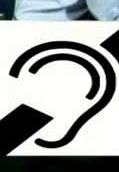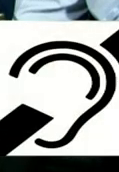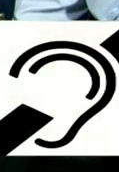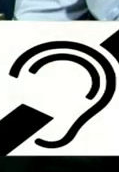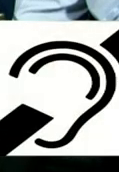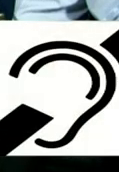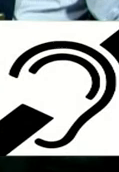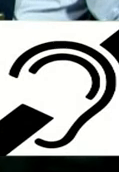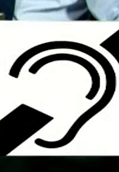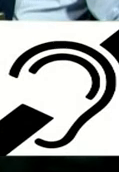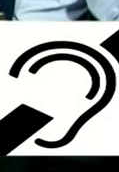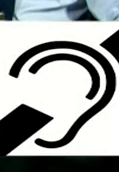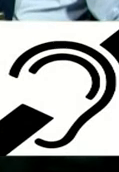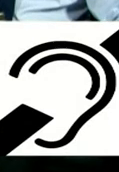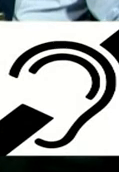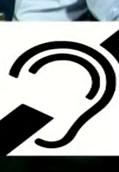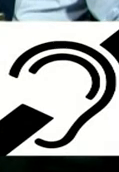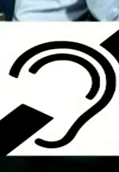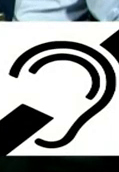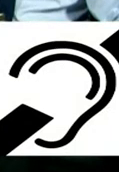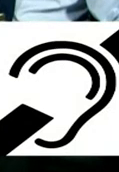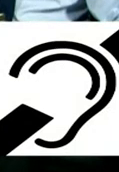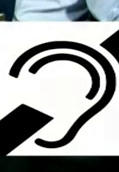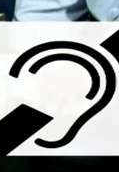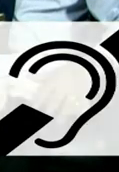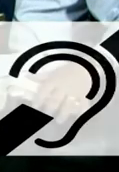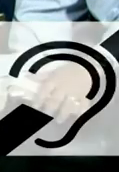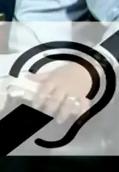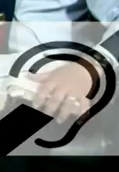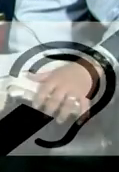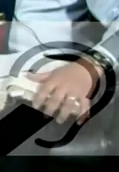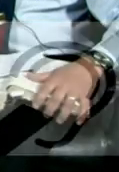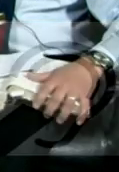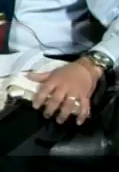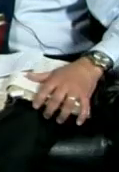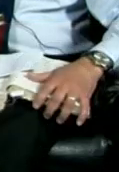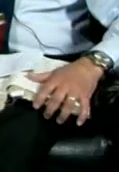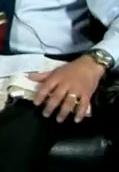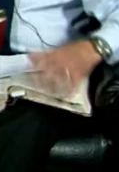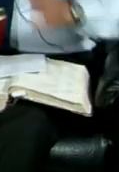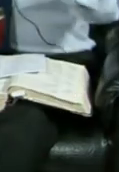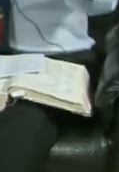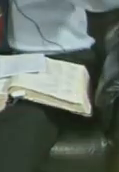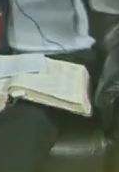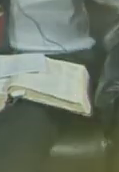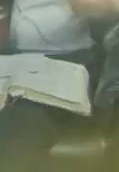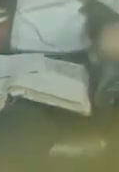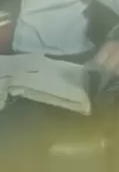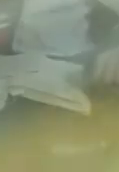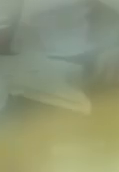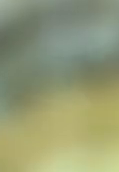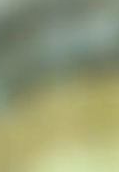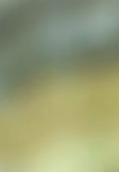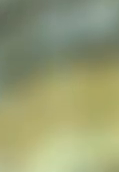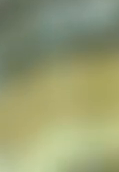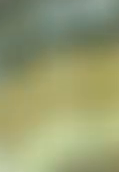aparecen ahora por pantalla. Nos vamos despidiendo y que el Señor les bendiga grandemente. Gracias, nos vemos en la próxima.